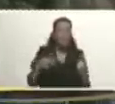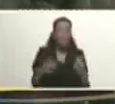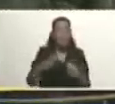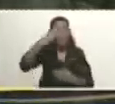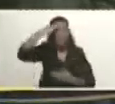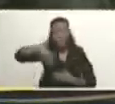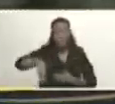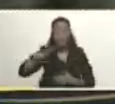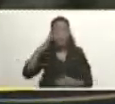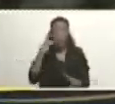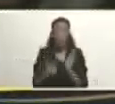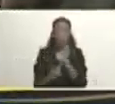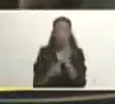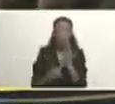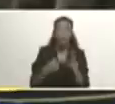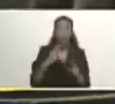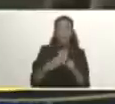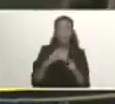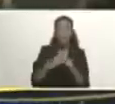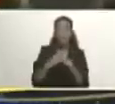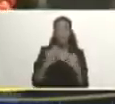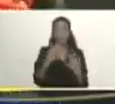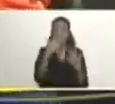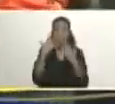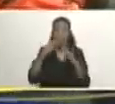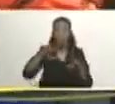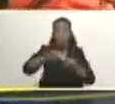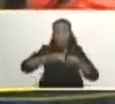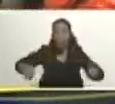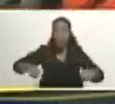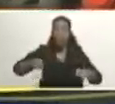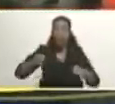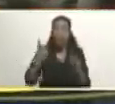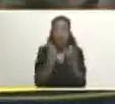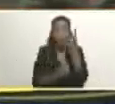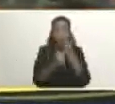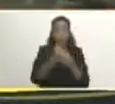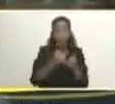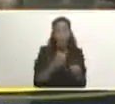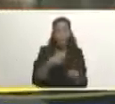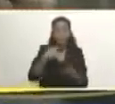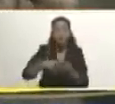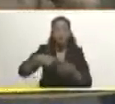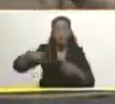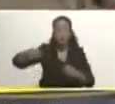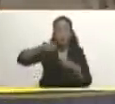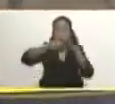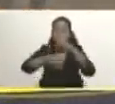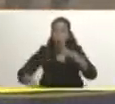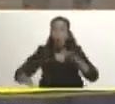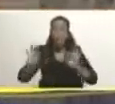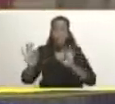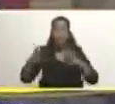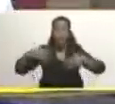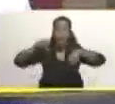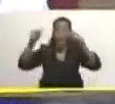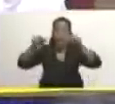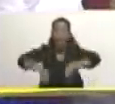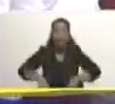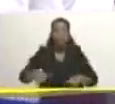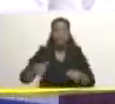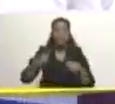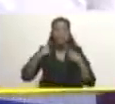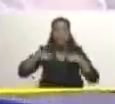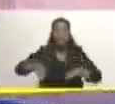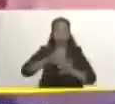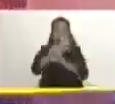militar, representado a la sombra del poderío nuclear, en lo económico-financiero, razón fundamental de la caída del viejo